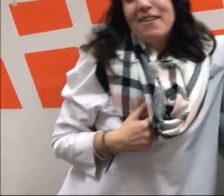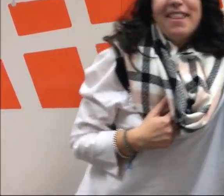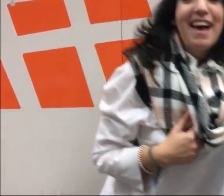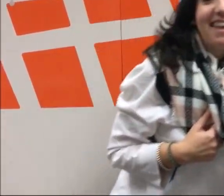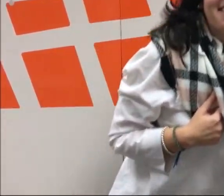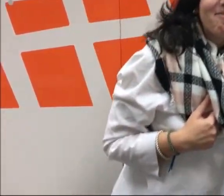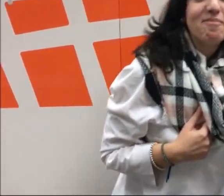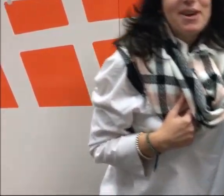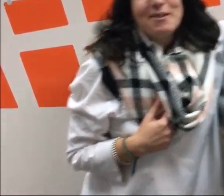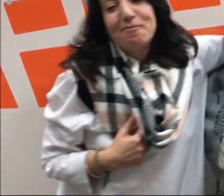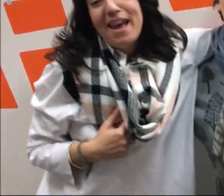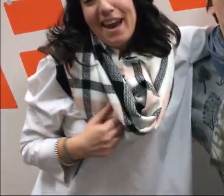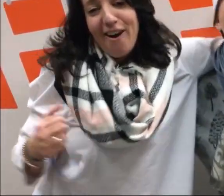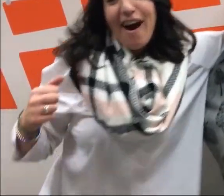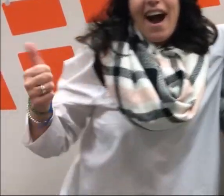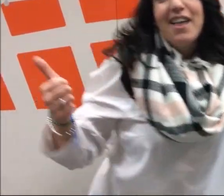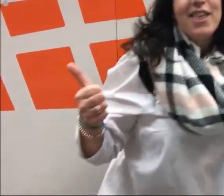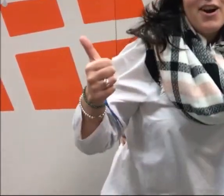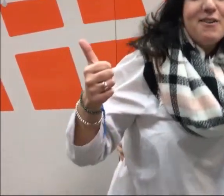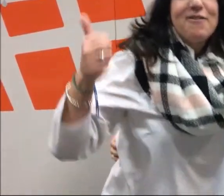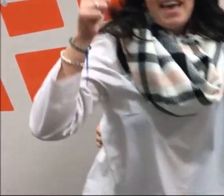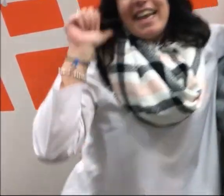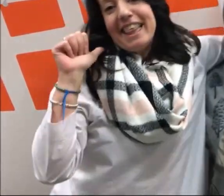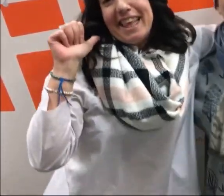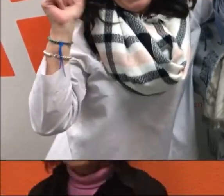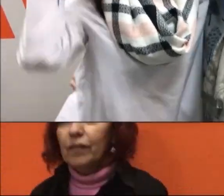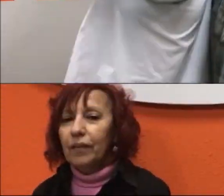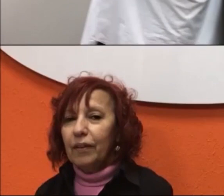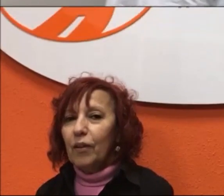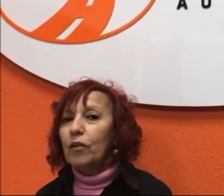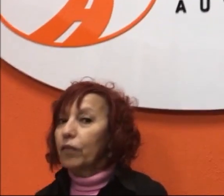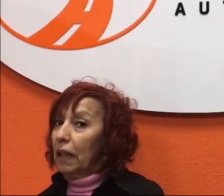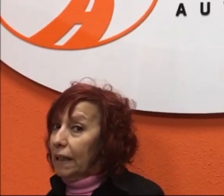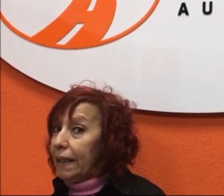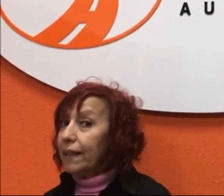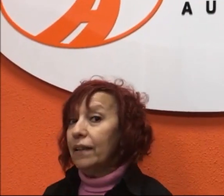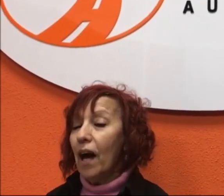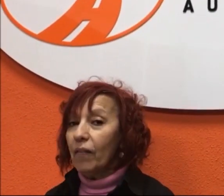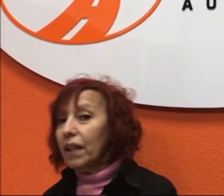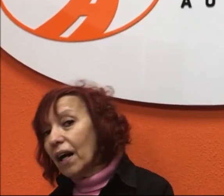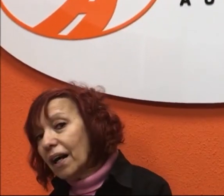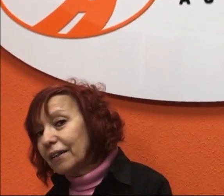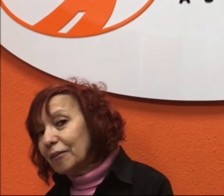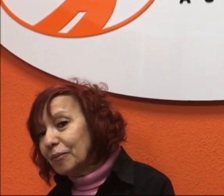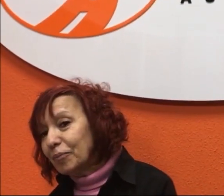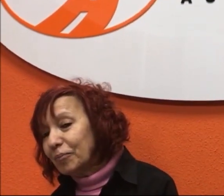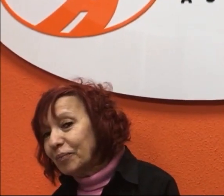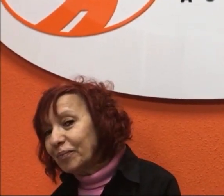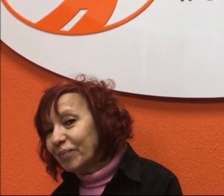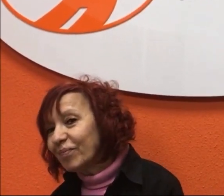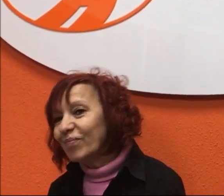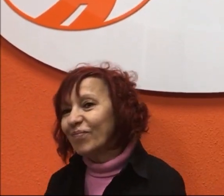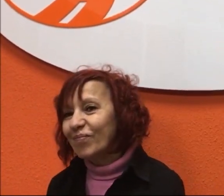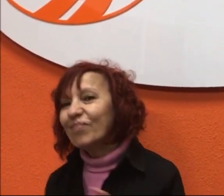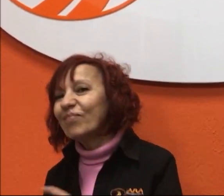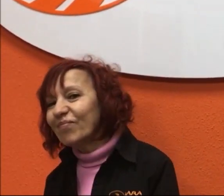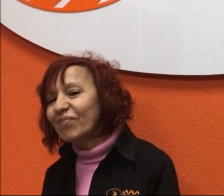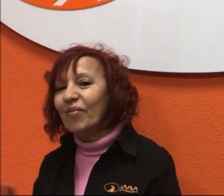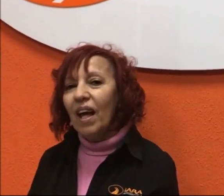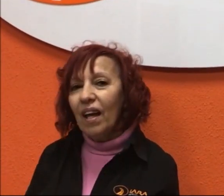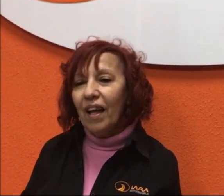¡Feliz Navidad! ¡Próspero año y felicidad! ¡Feliz Navidad!